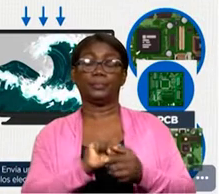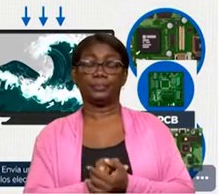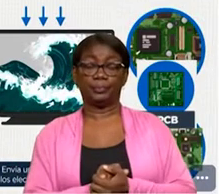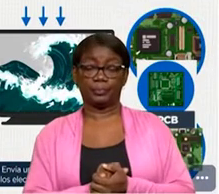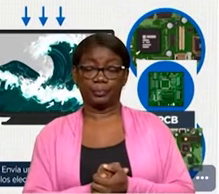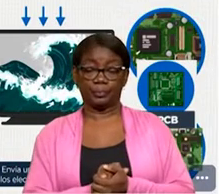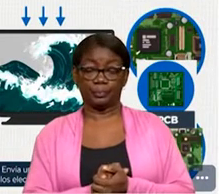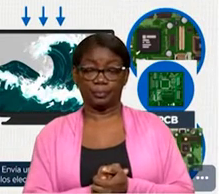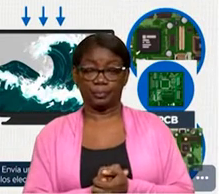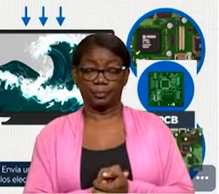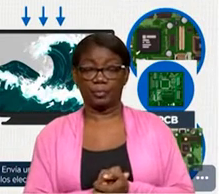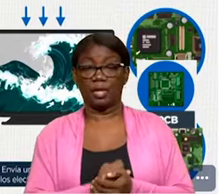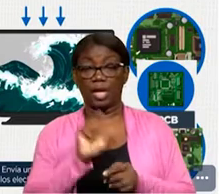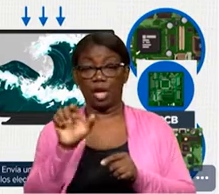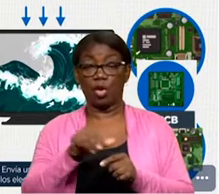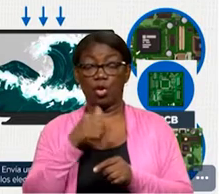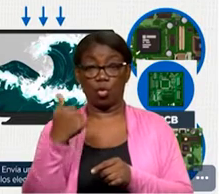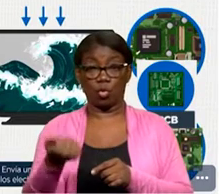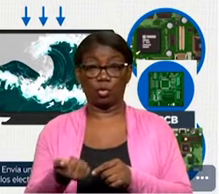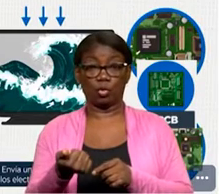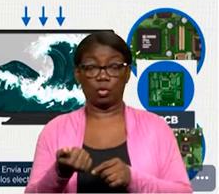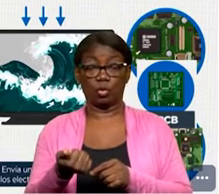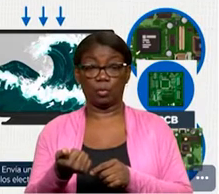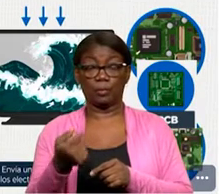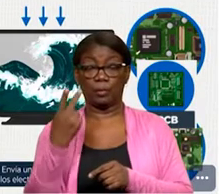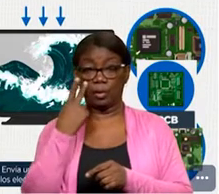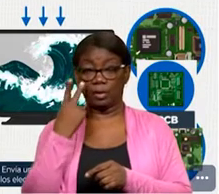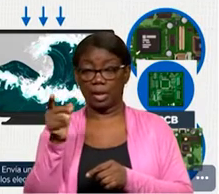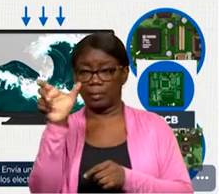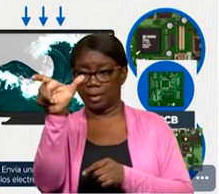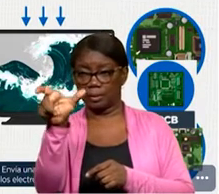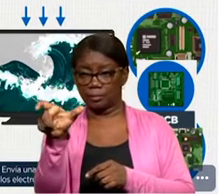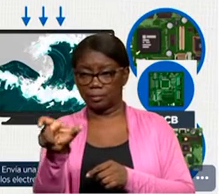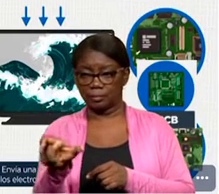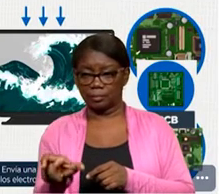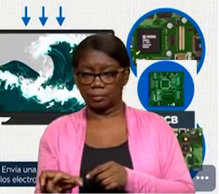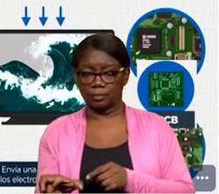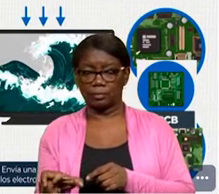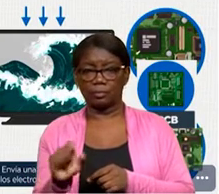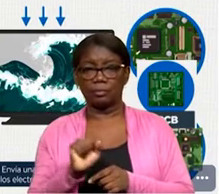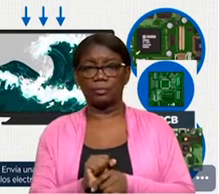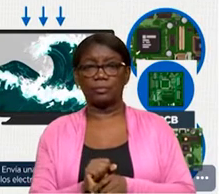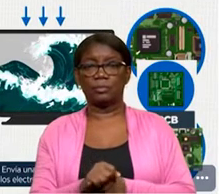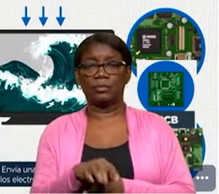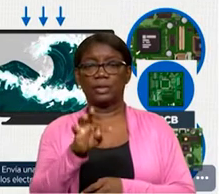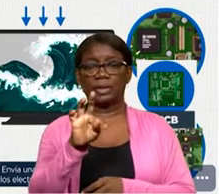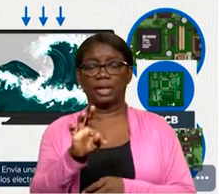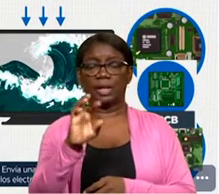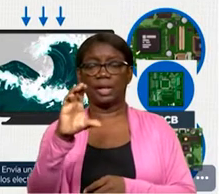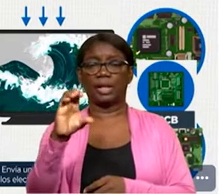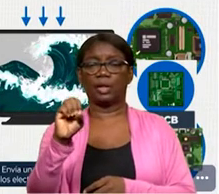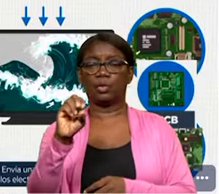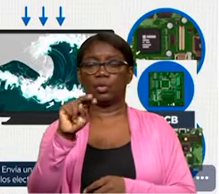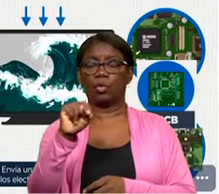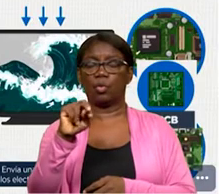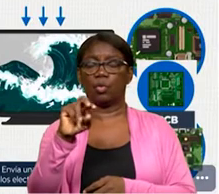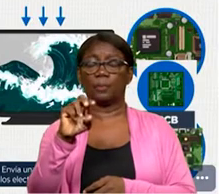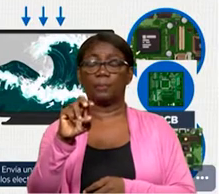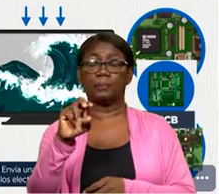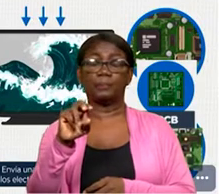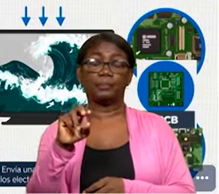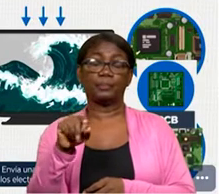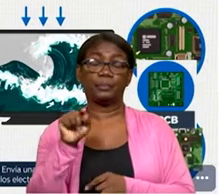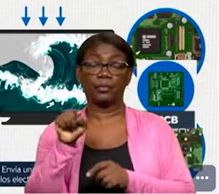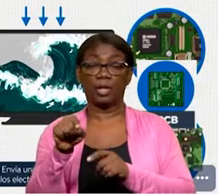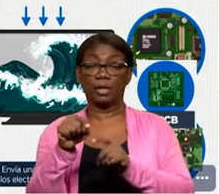el otro bloque de la imagen, ustedes observan que la TCON normalmente genera